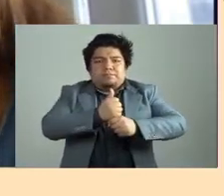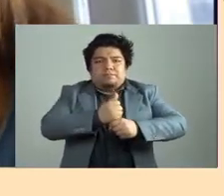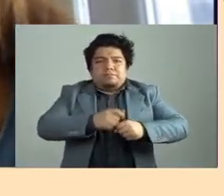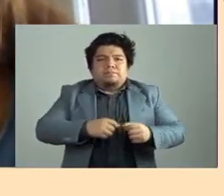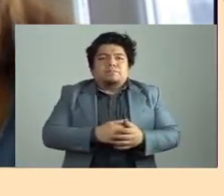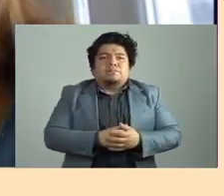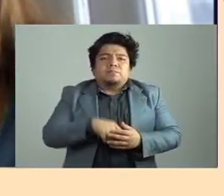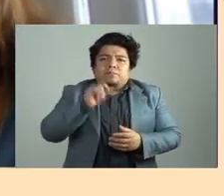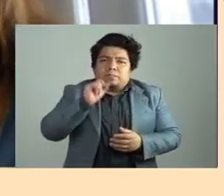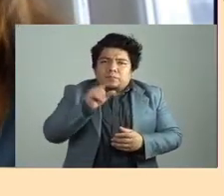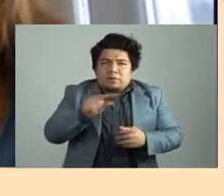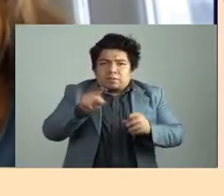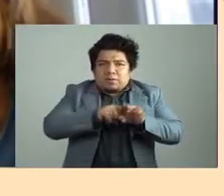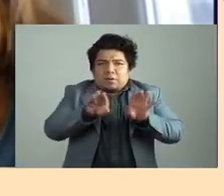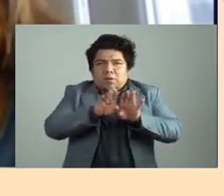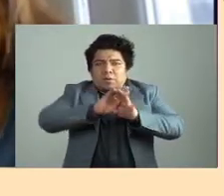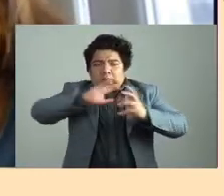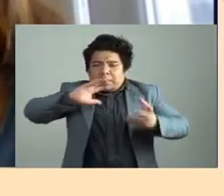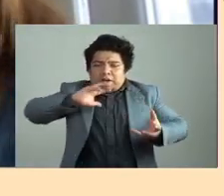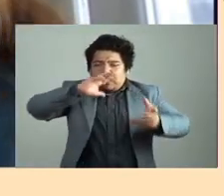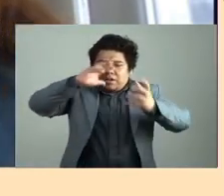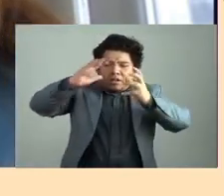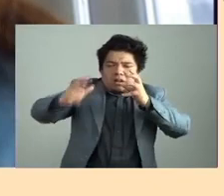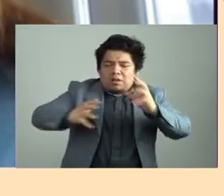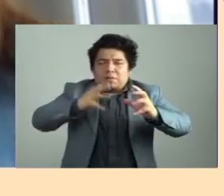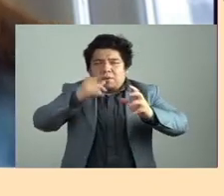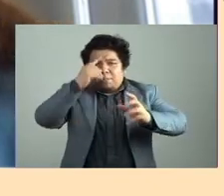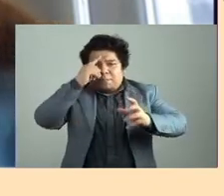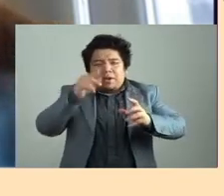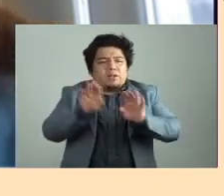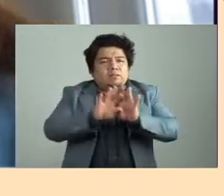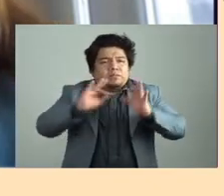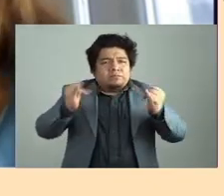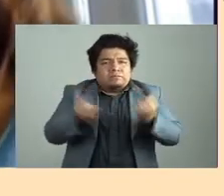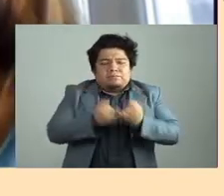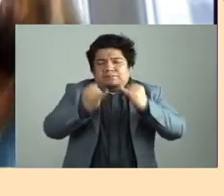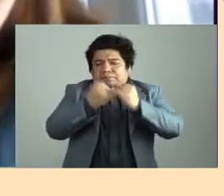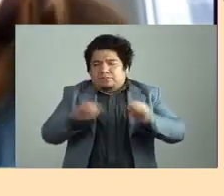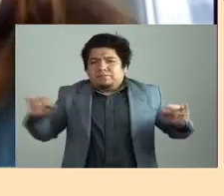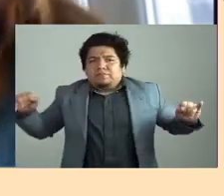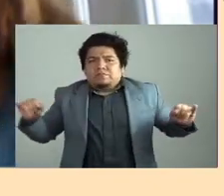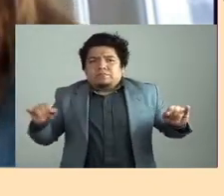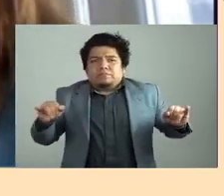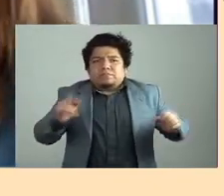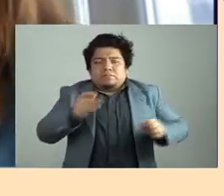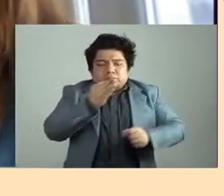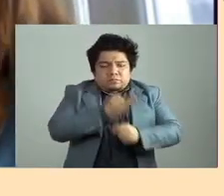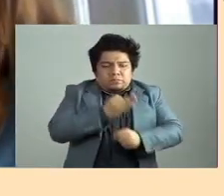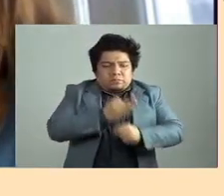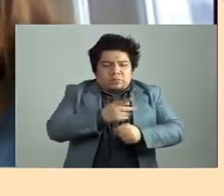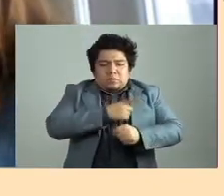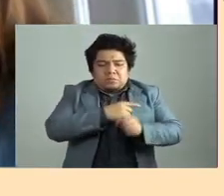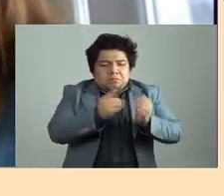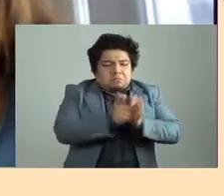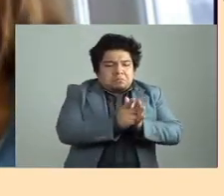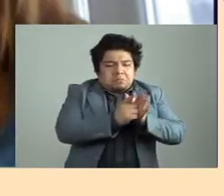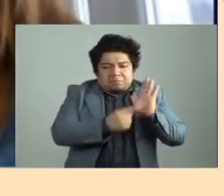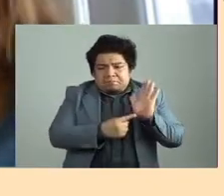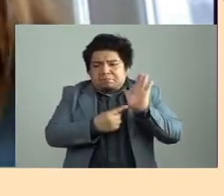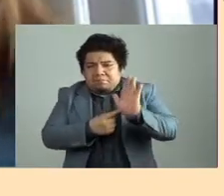agradecer al ecosistema del libro independiente sin más vamos a pasar a la presentación del libro